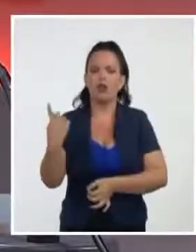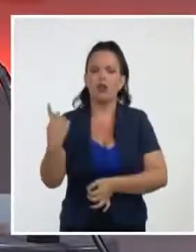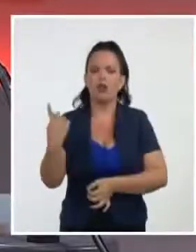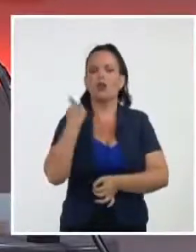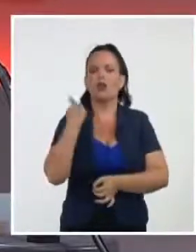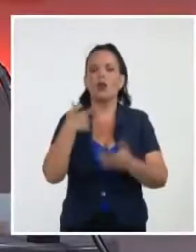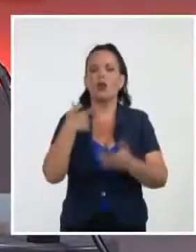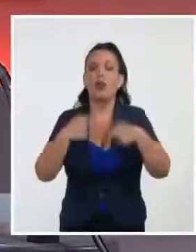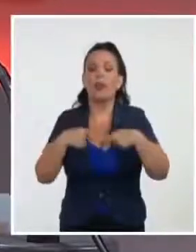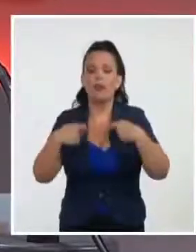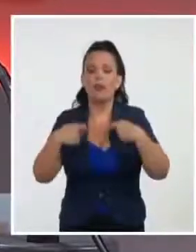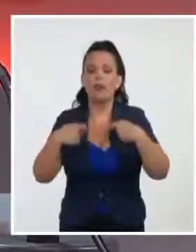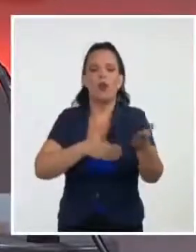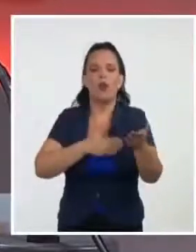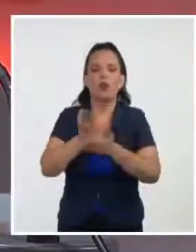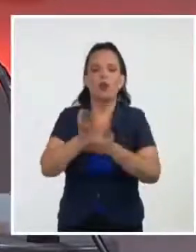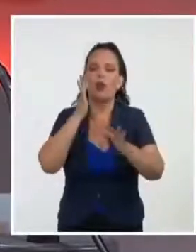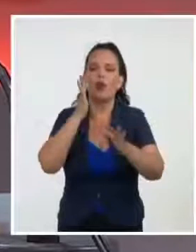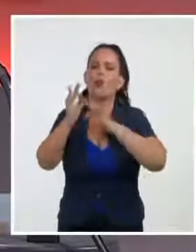haya un proceso de vacunación que